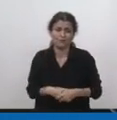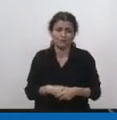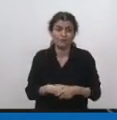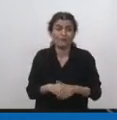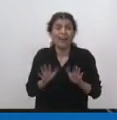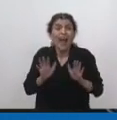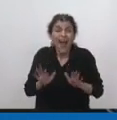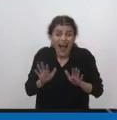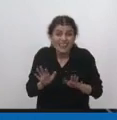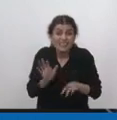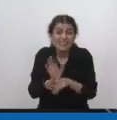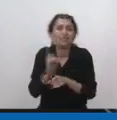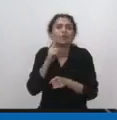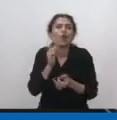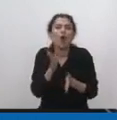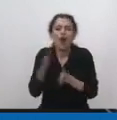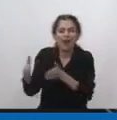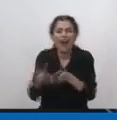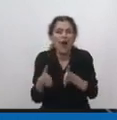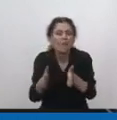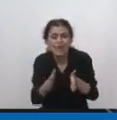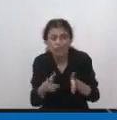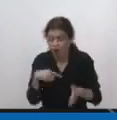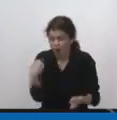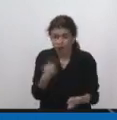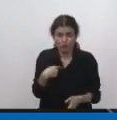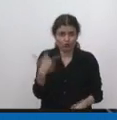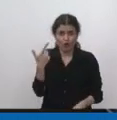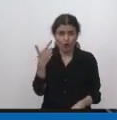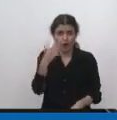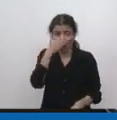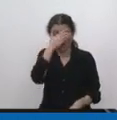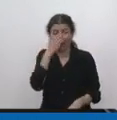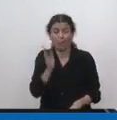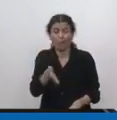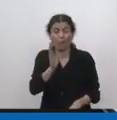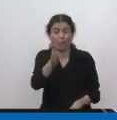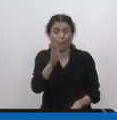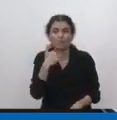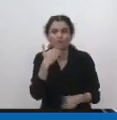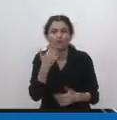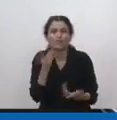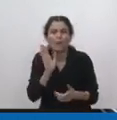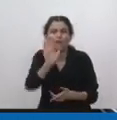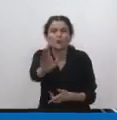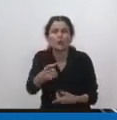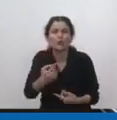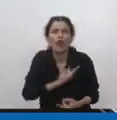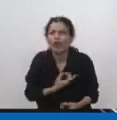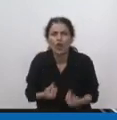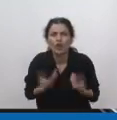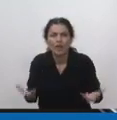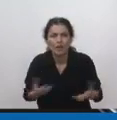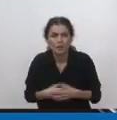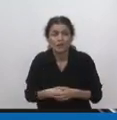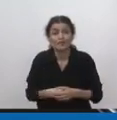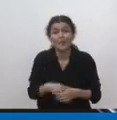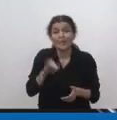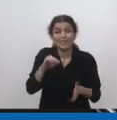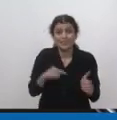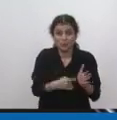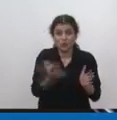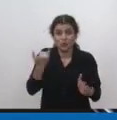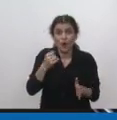Esa hoja de ruta no la tenemos, pero sí tenemos un decreto de necesidad